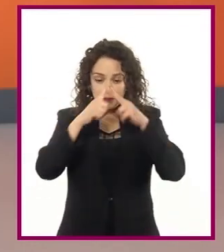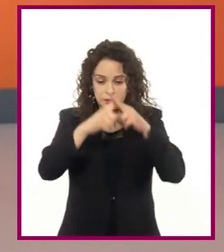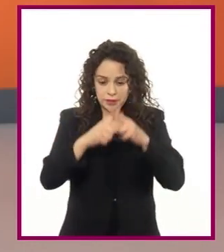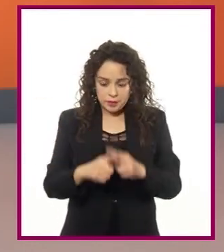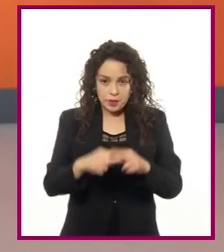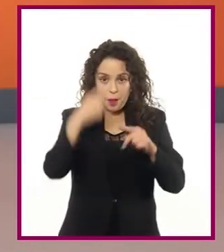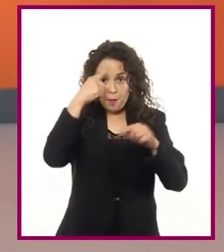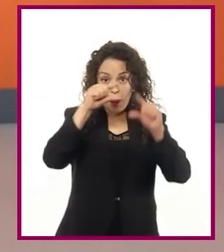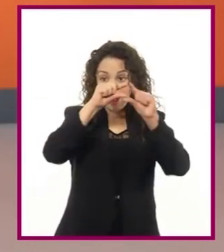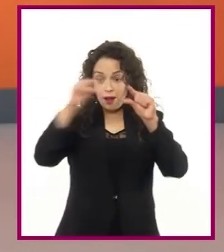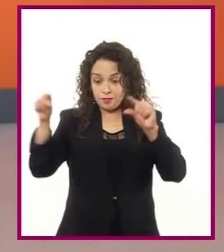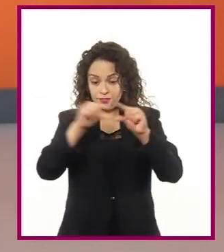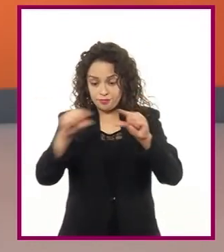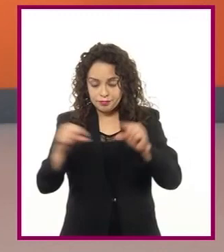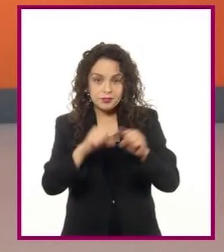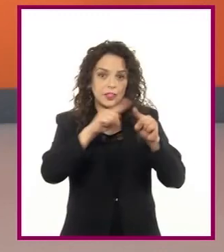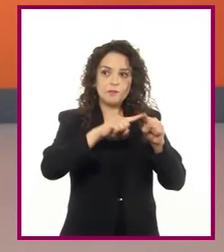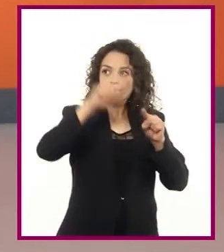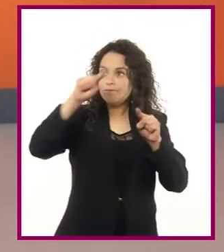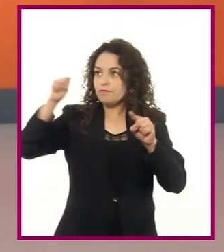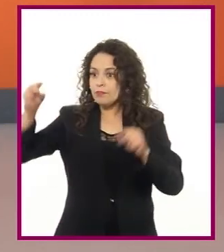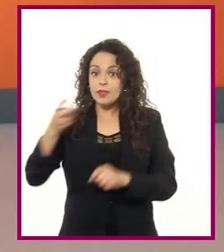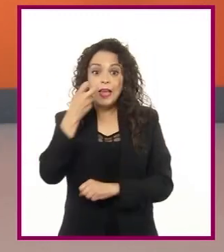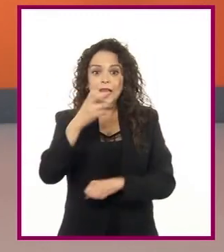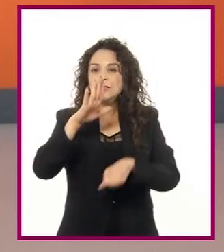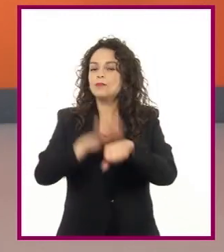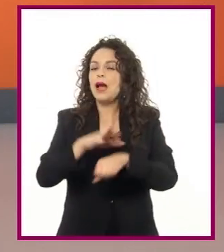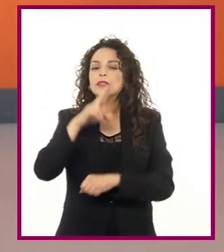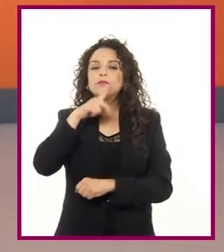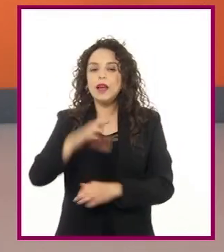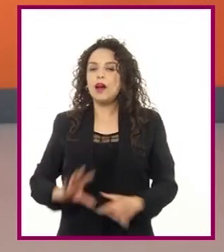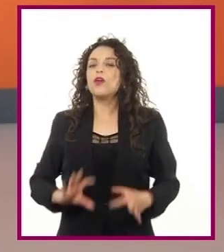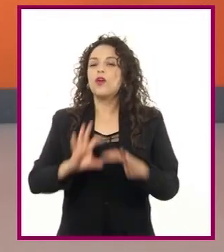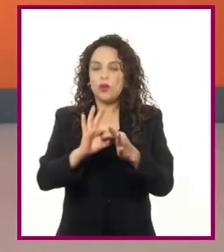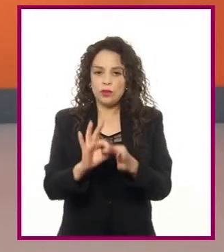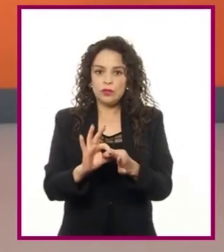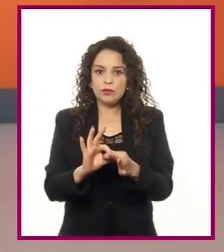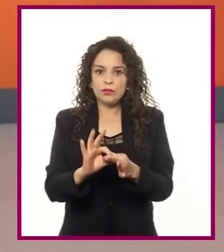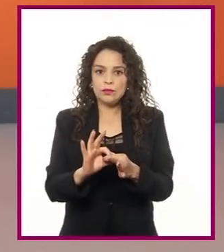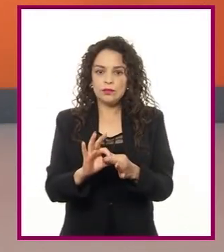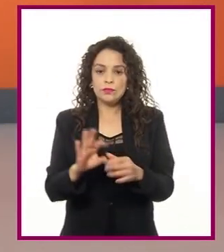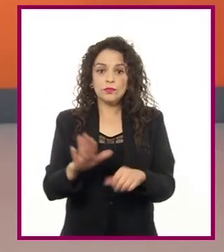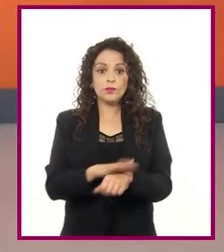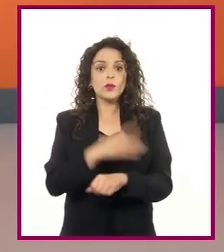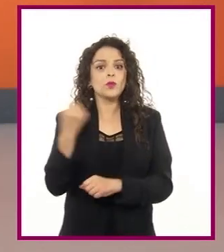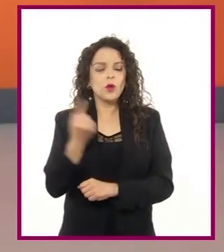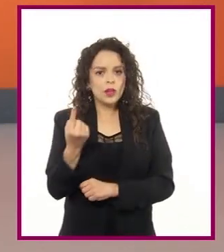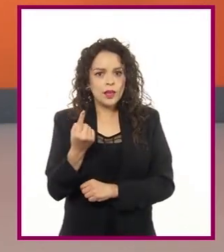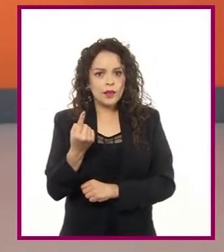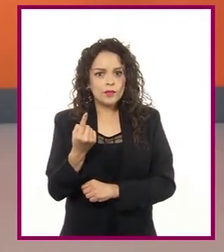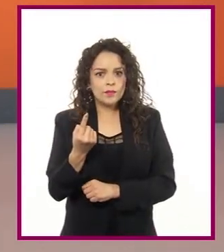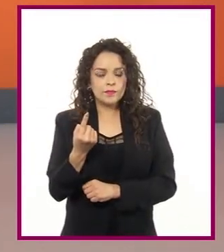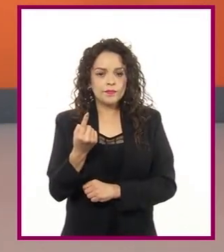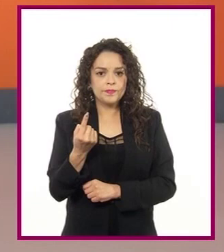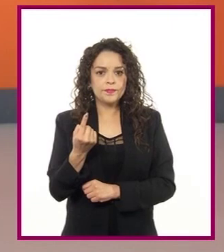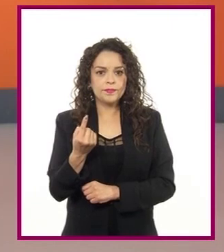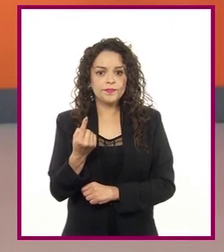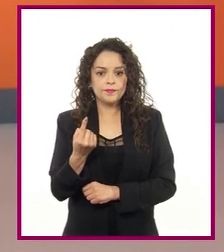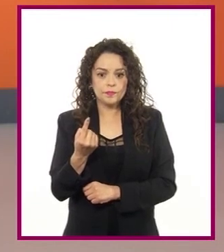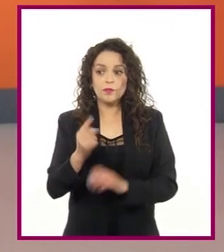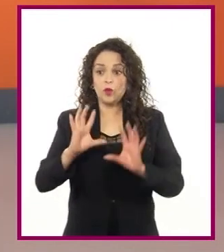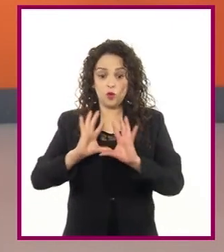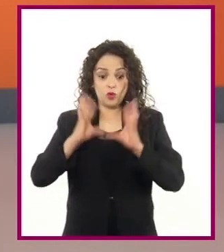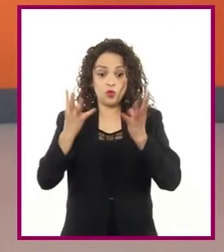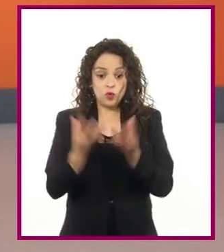algebraicos, esta es la medida más adecuada, ya que en su constitución se consideran todos los